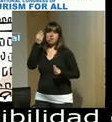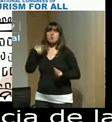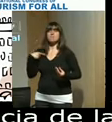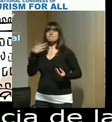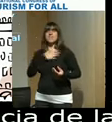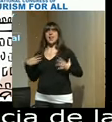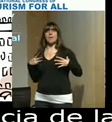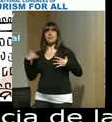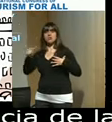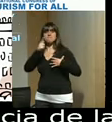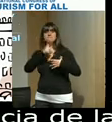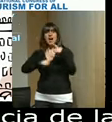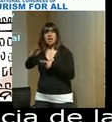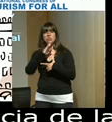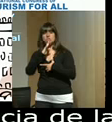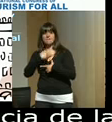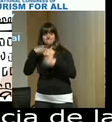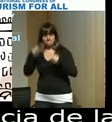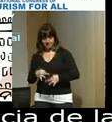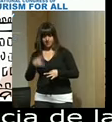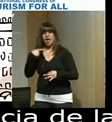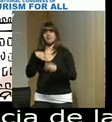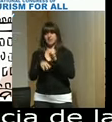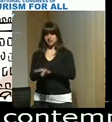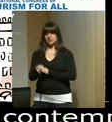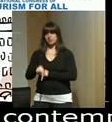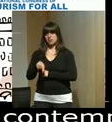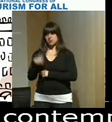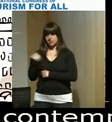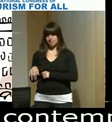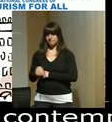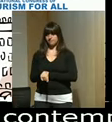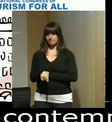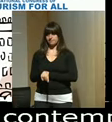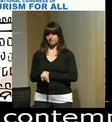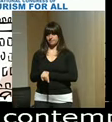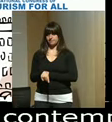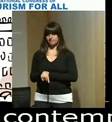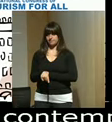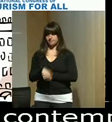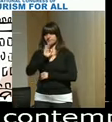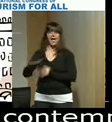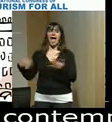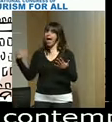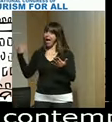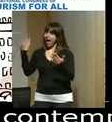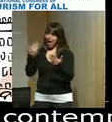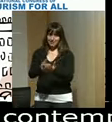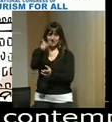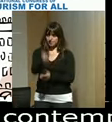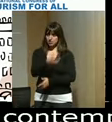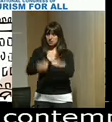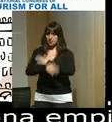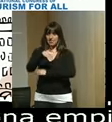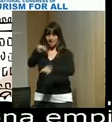descubrir dónde quiere viajar y todas las demás vicisitudes que tiene que transcurrir hasta que la persona con